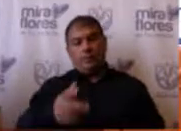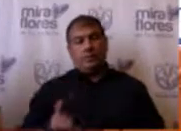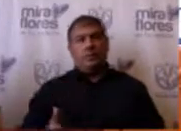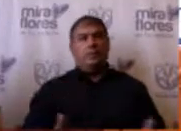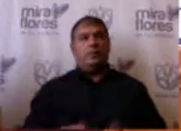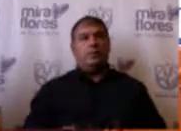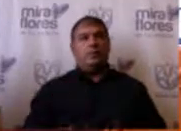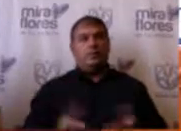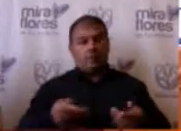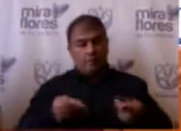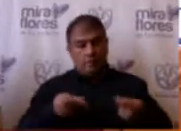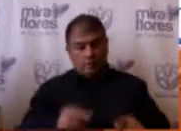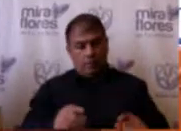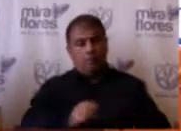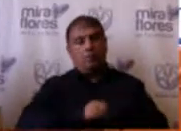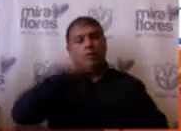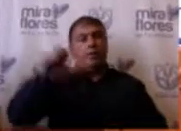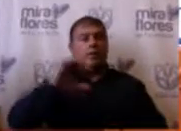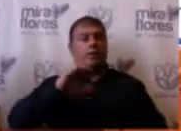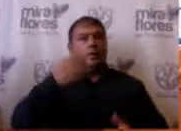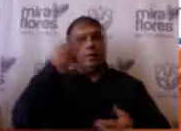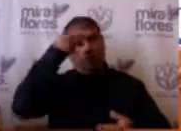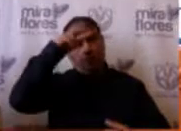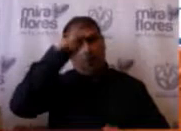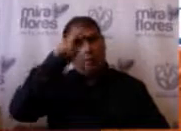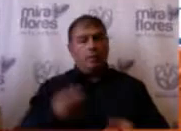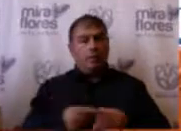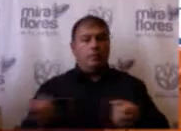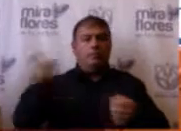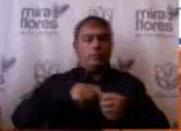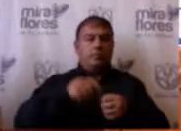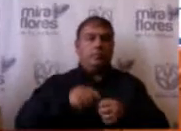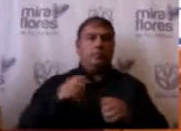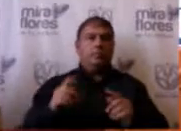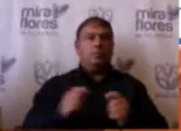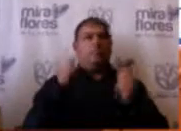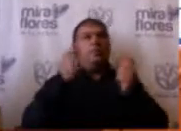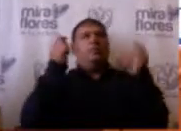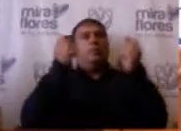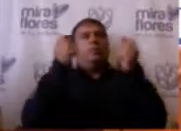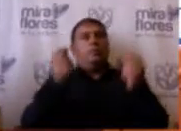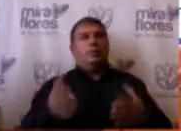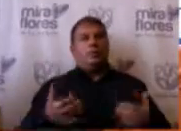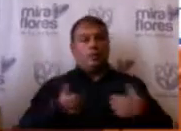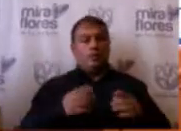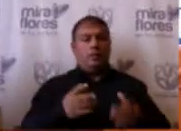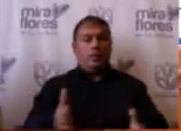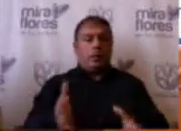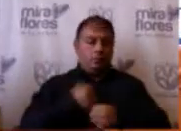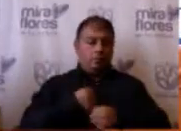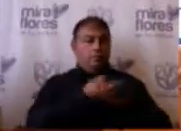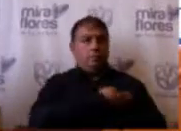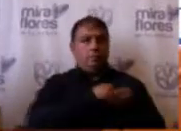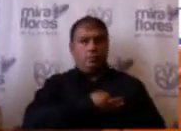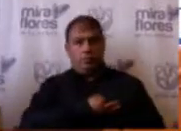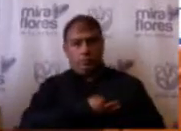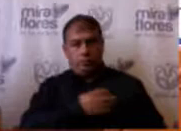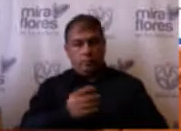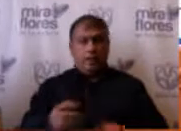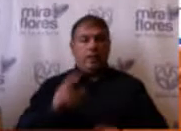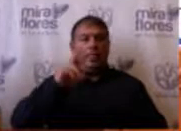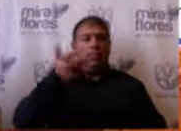y autoriza su viaje a cancún méxico para que participe en la ceremonia correspondiente y reciba los premios respectivos de la